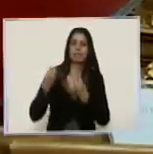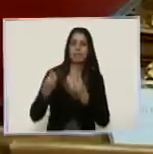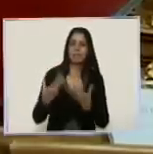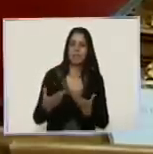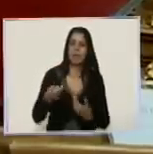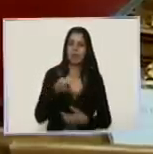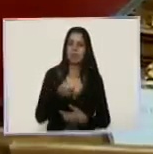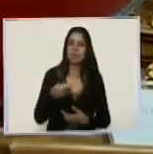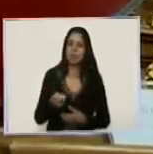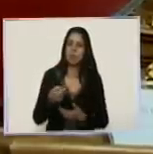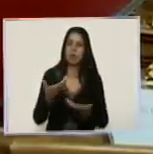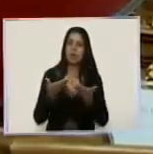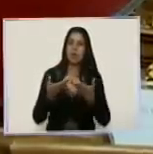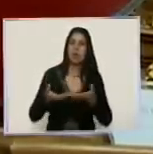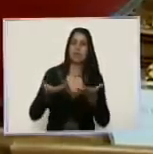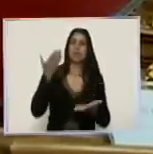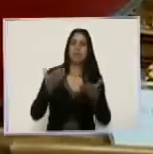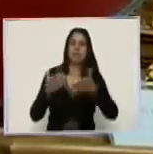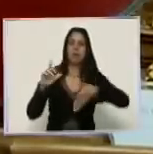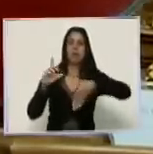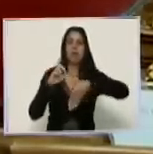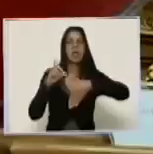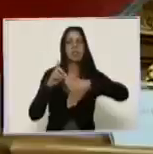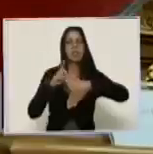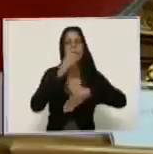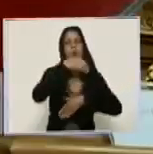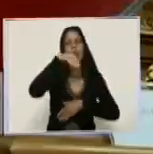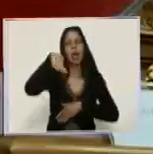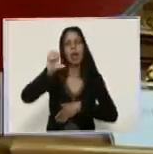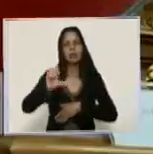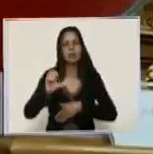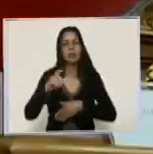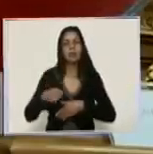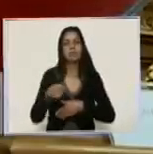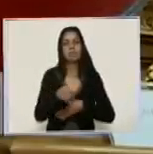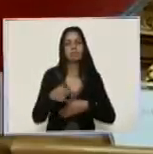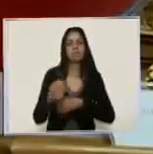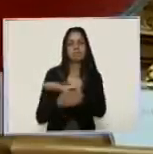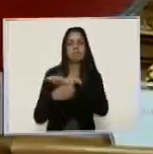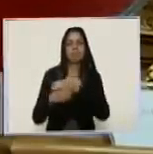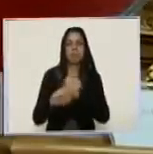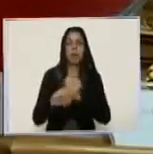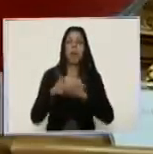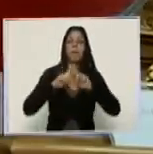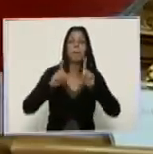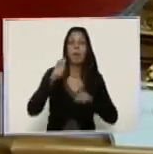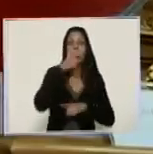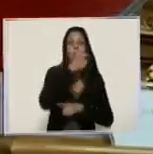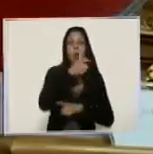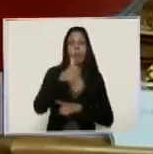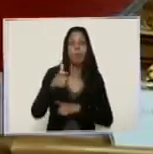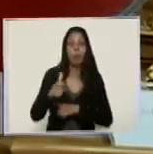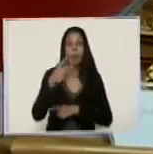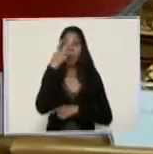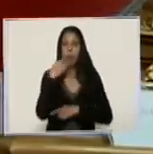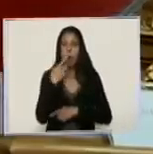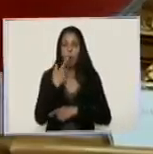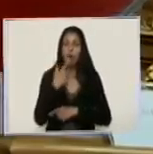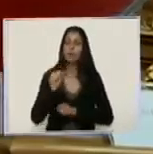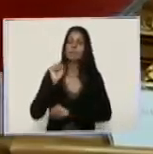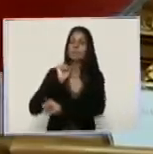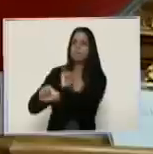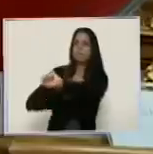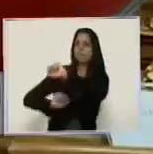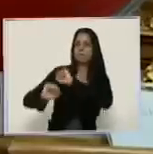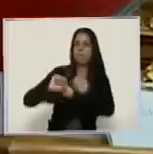manera definitiva la paz en América Latina y el Caribe, sino que contará con la respuesta masiva de los pueblos, quienes han dejado atrás el miedo